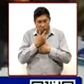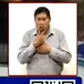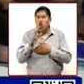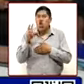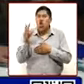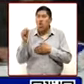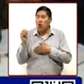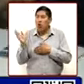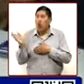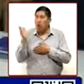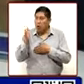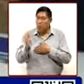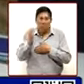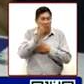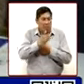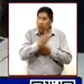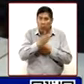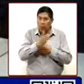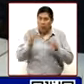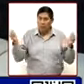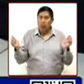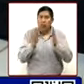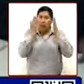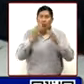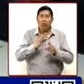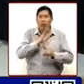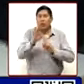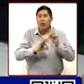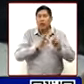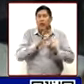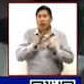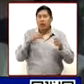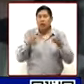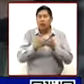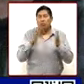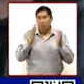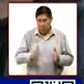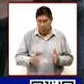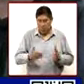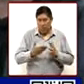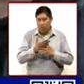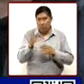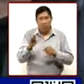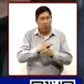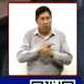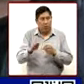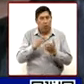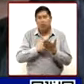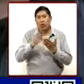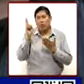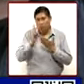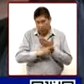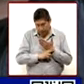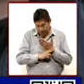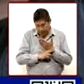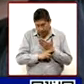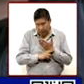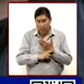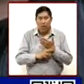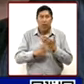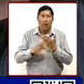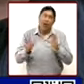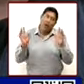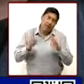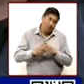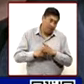intermediarios. Directo con las FEJUVES van a trabajar a través del Ministerio de Planificación. Entonces, repito, con algo hay que